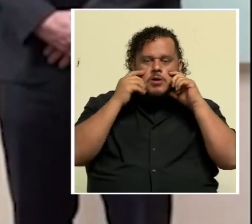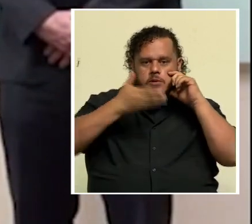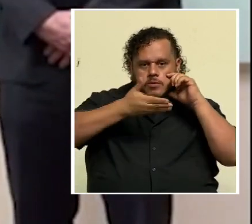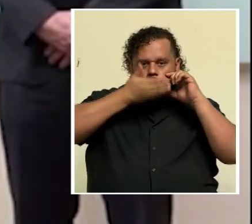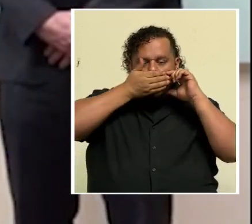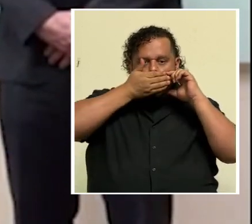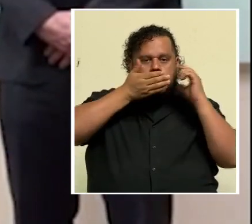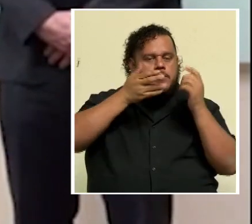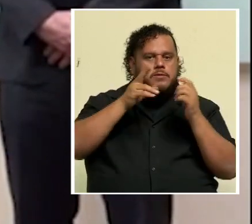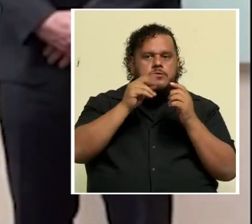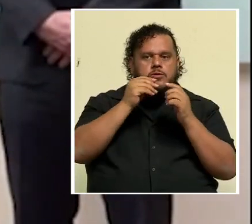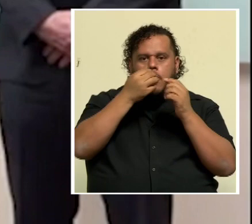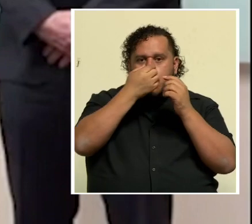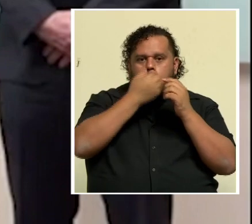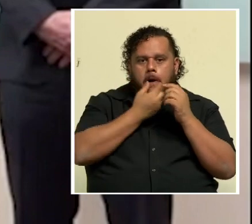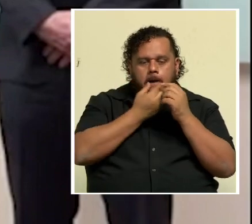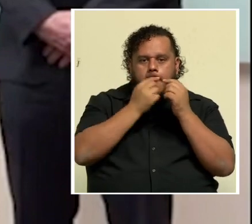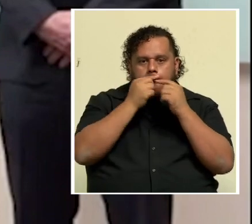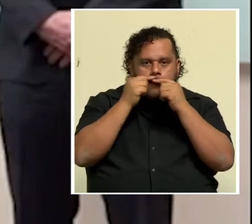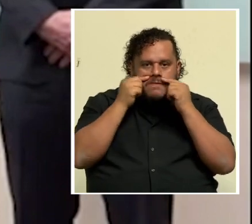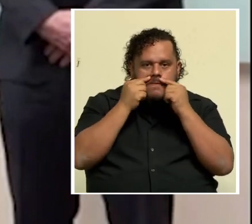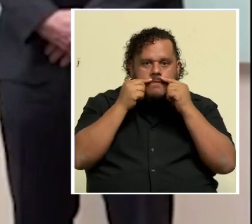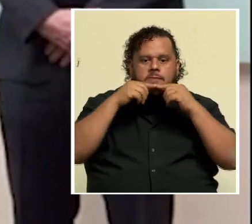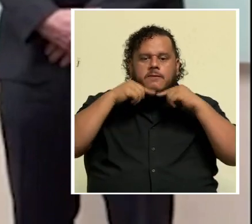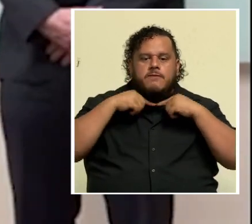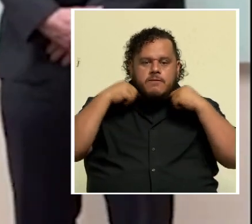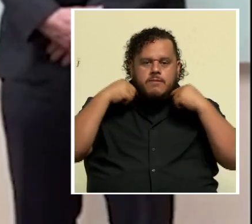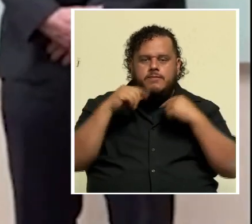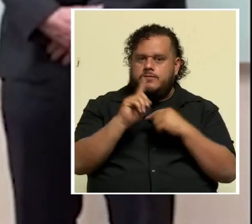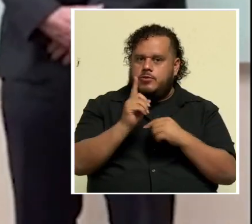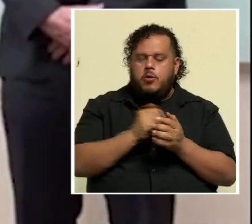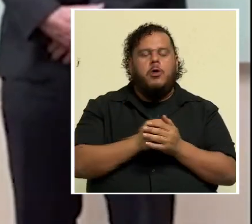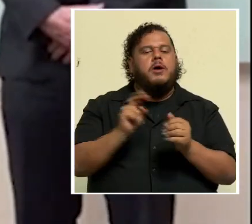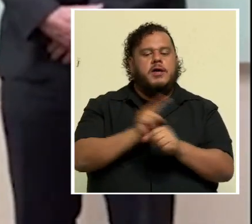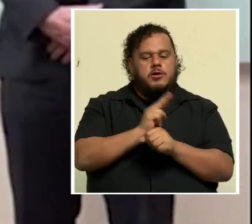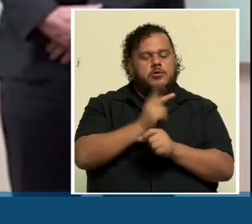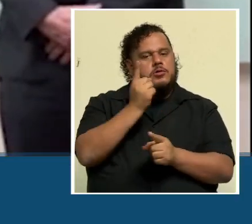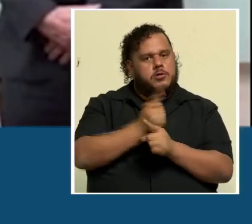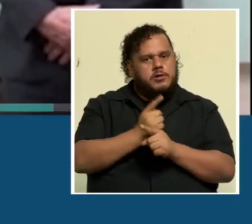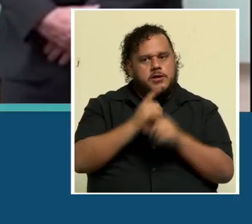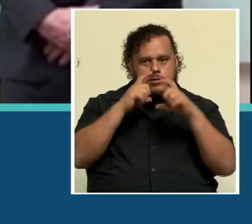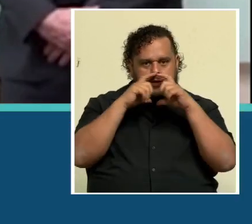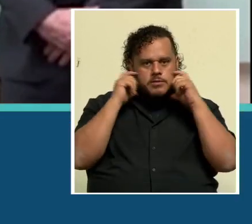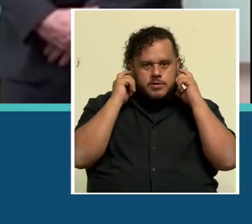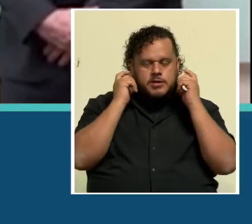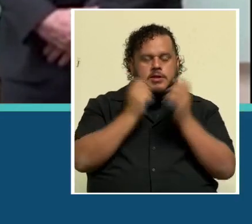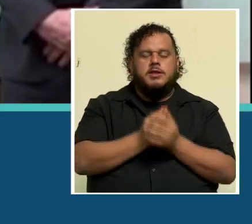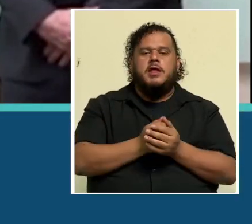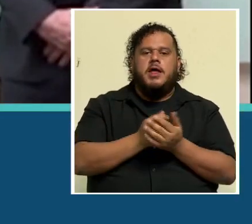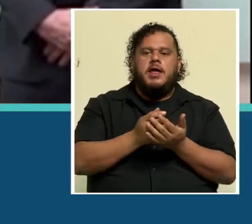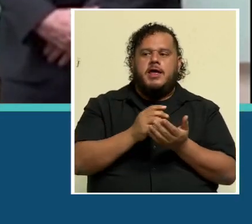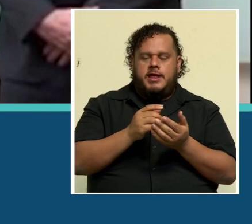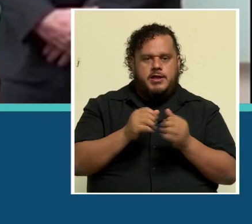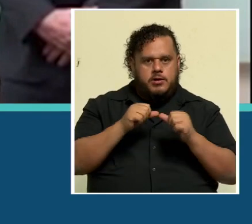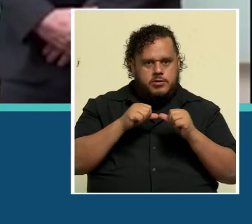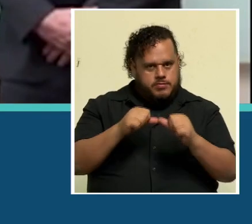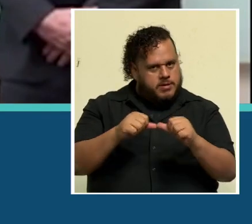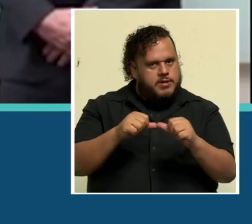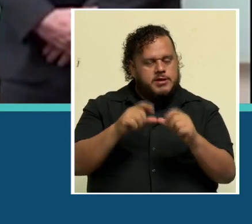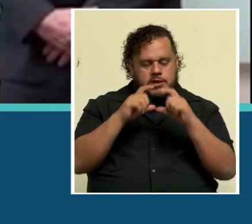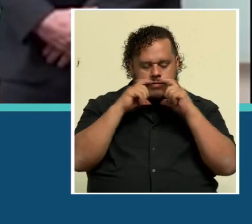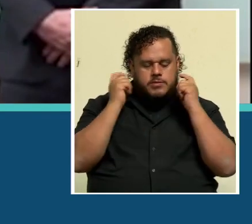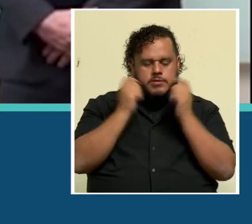no colgando de bufanda, sino uso adecuado de la mascarilla, cambio permanente de la mascarilla. En